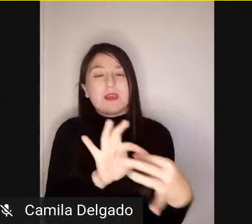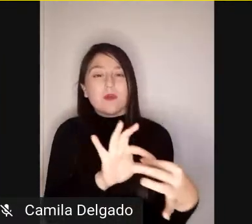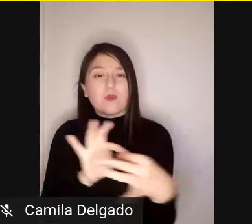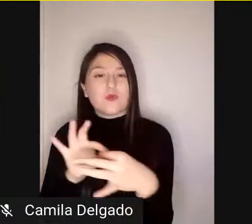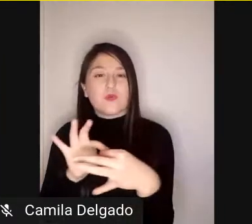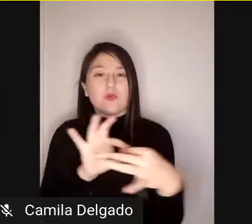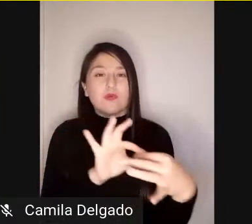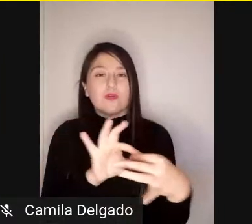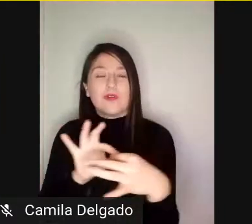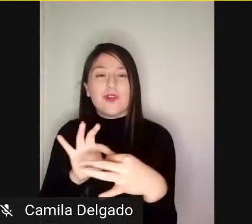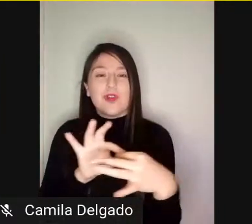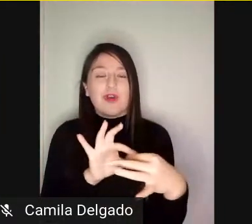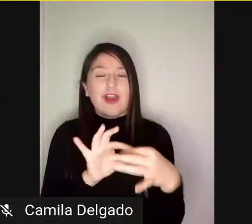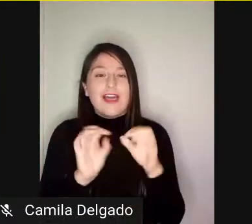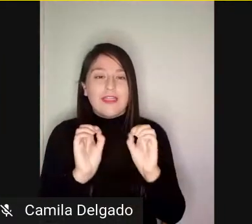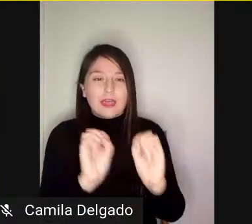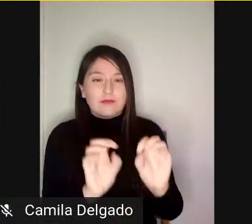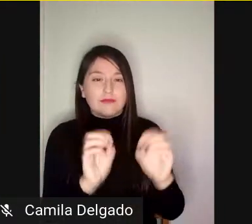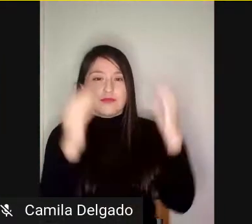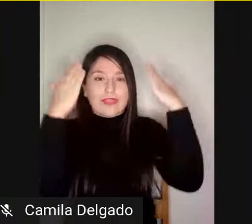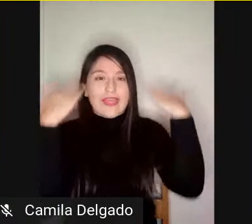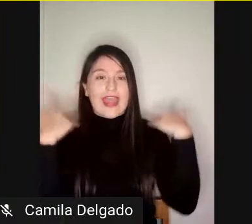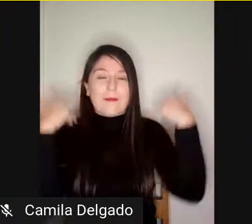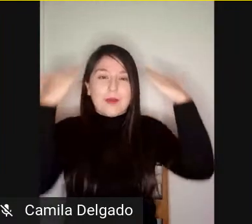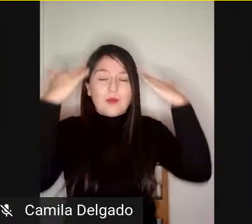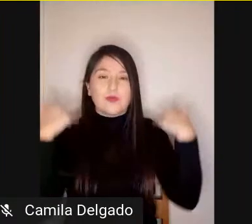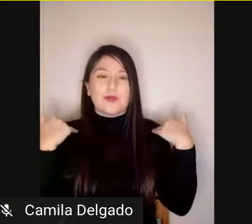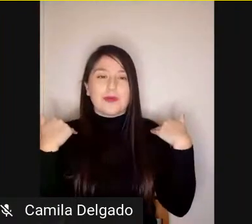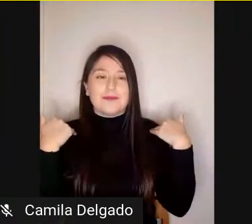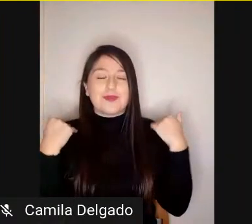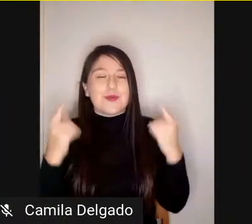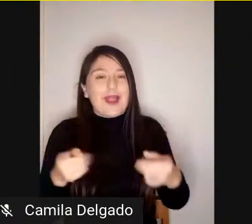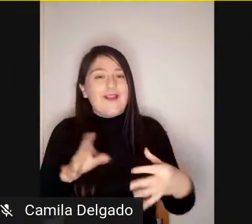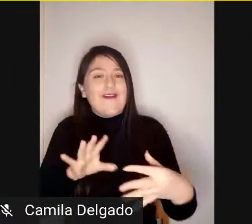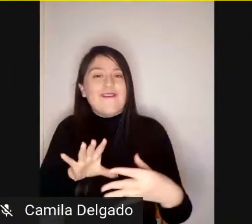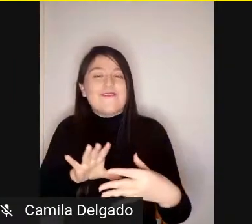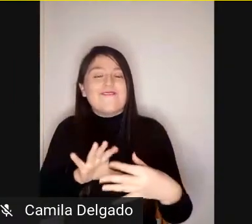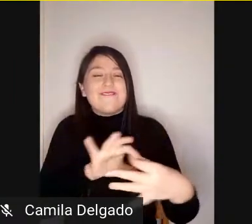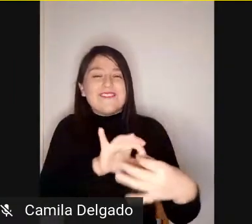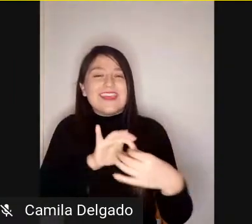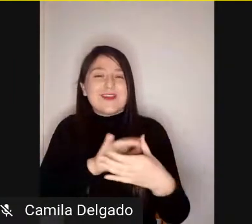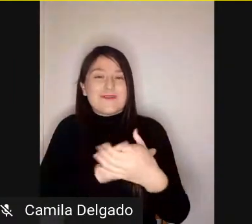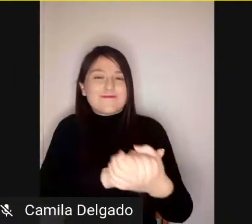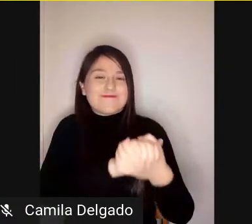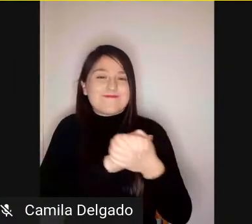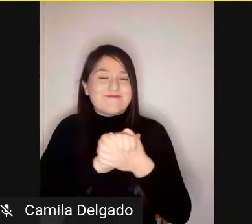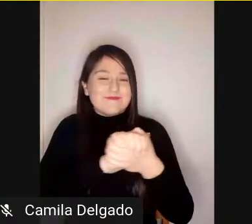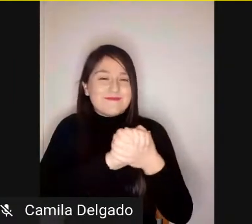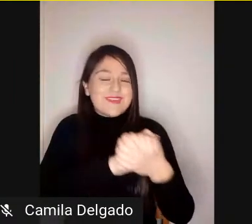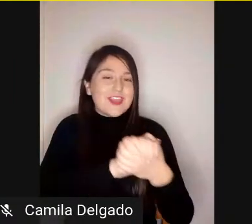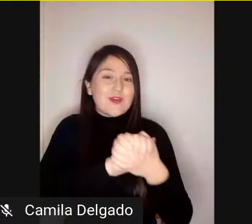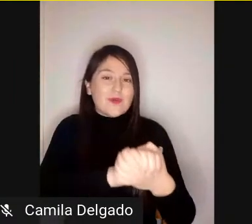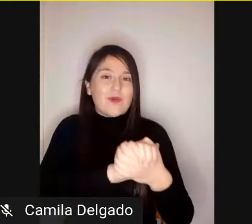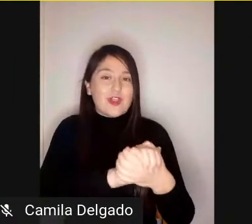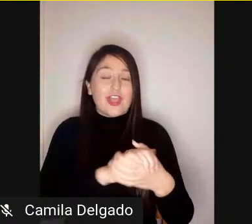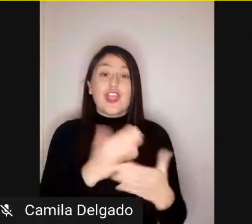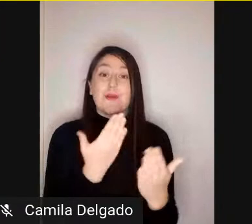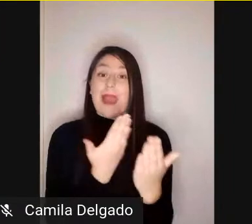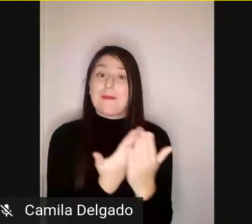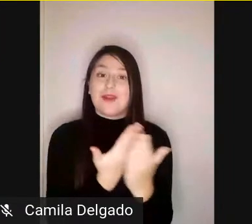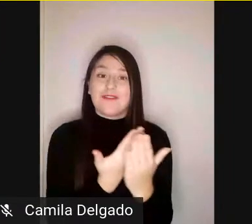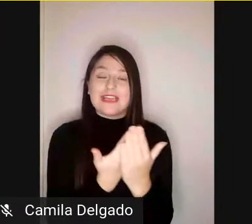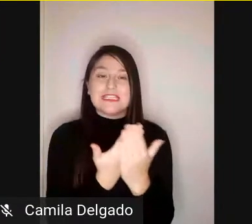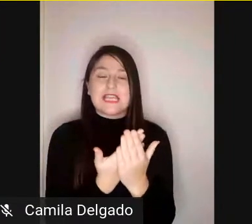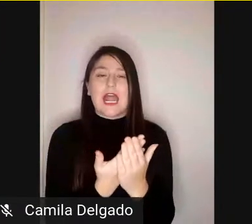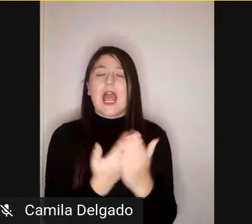me atrevería a decirlo así, porque hicimos un vínculo muy, muy cercano con la Anita. Y me aprovechaba mucho de la terapia física para sacar la información dentro de su lucidez, que